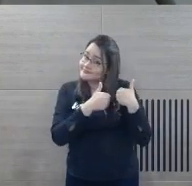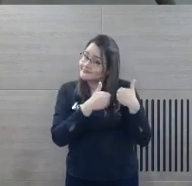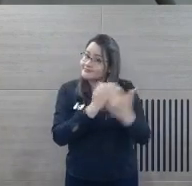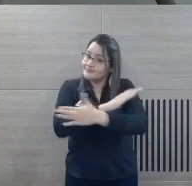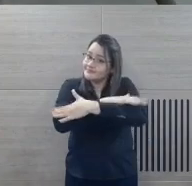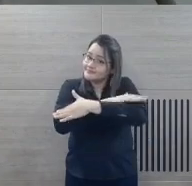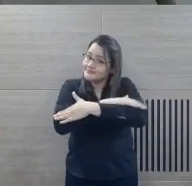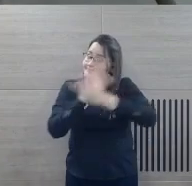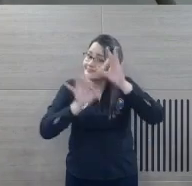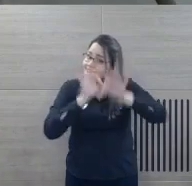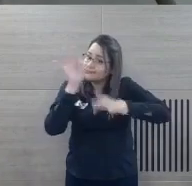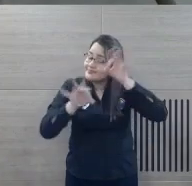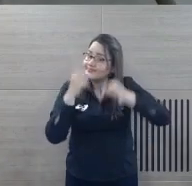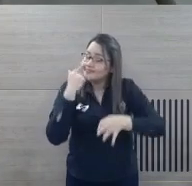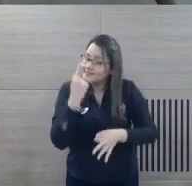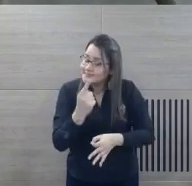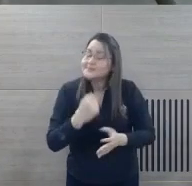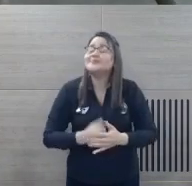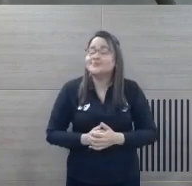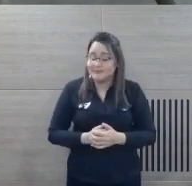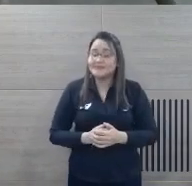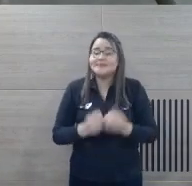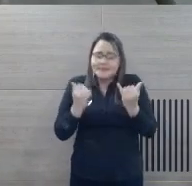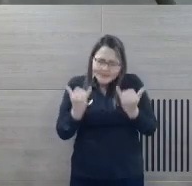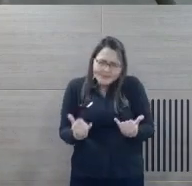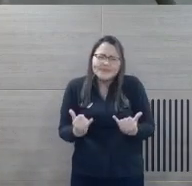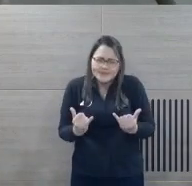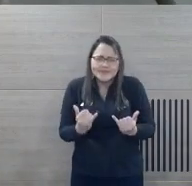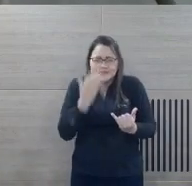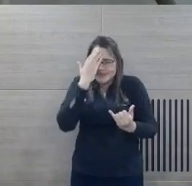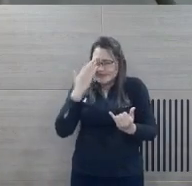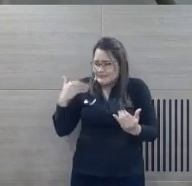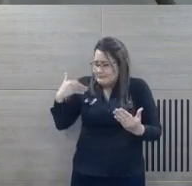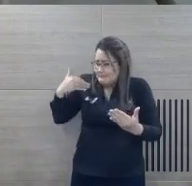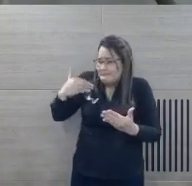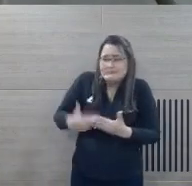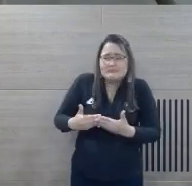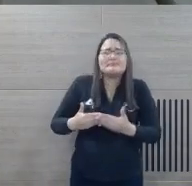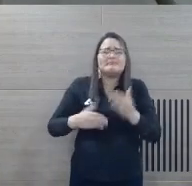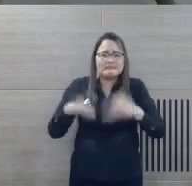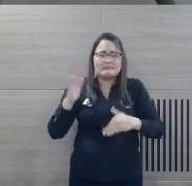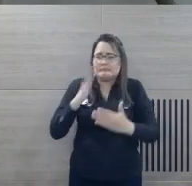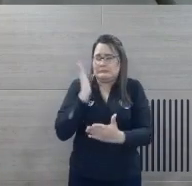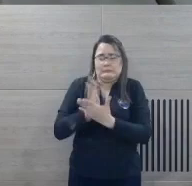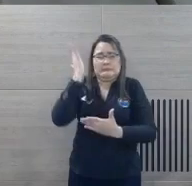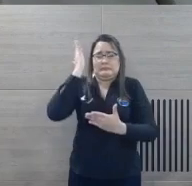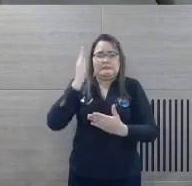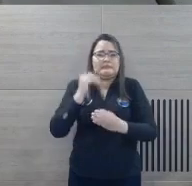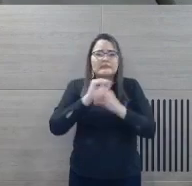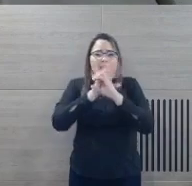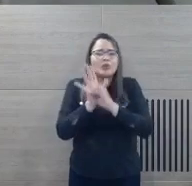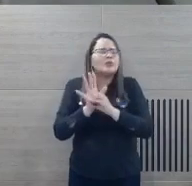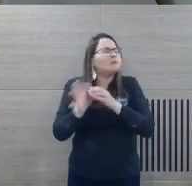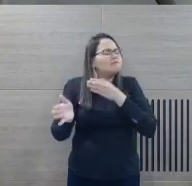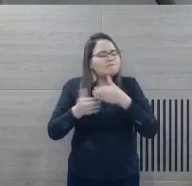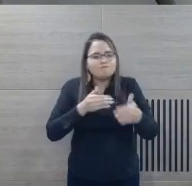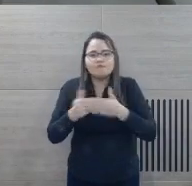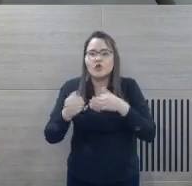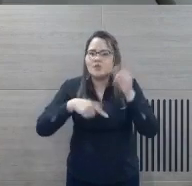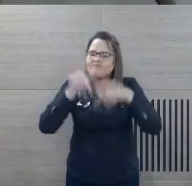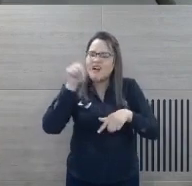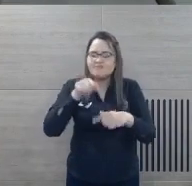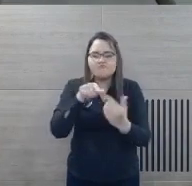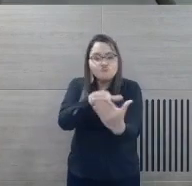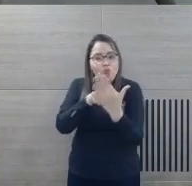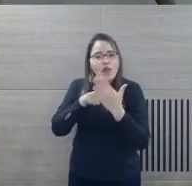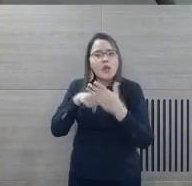más crítica que ha pasado la humanidad en su historia reciente, ustedes están dando un gran ejemplo al seguir adelante con su proyecto de vida y al